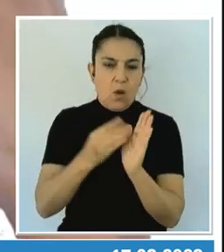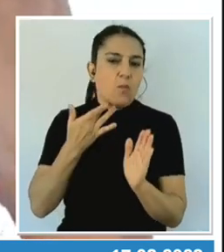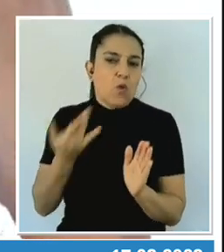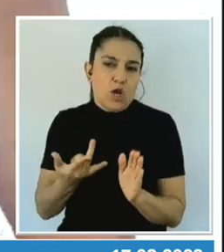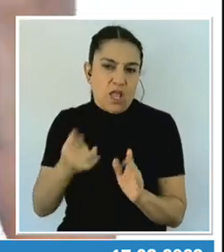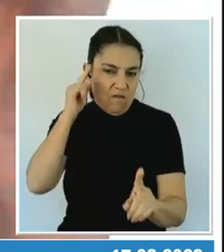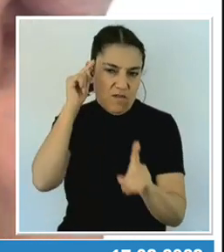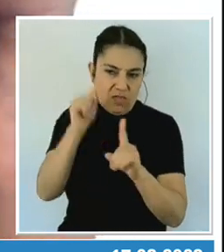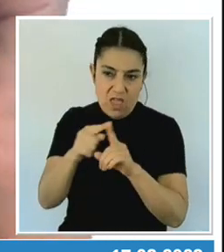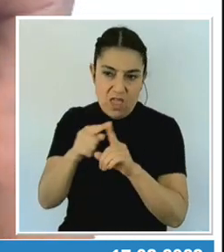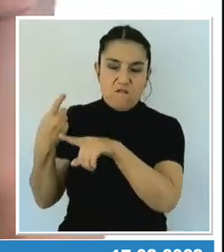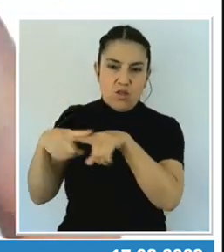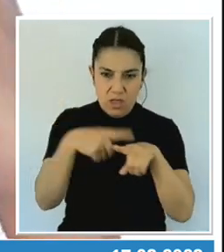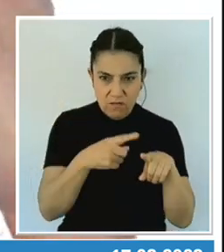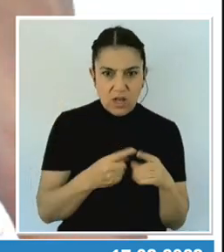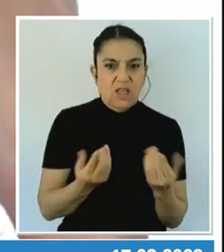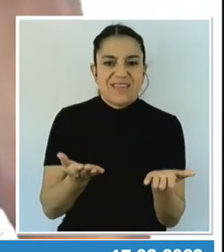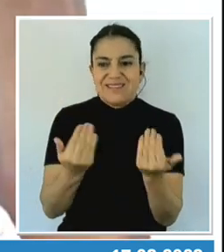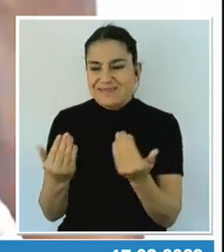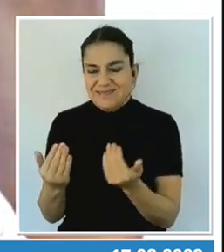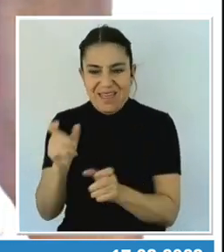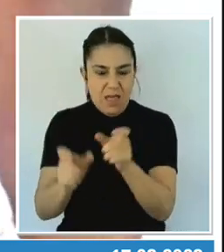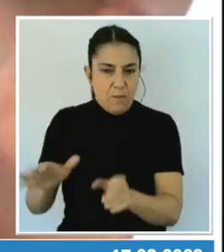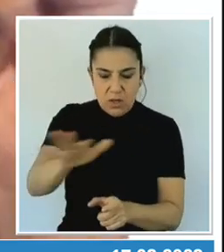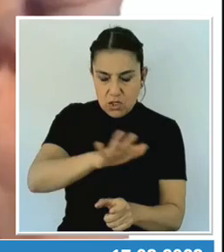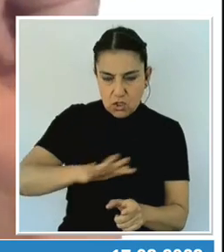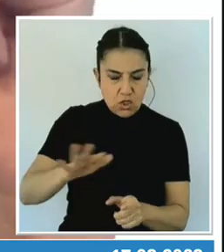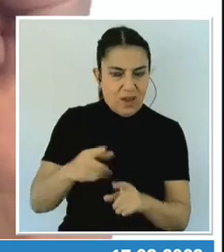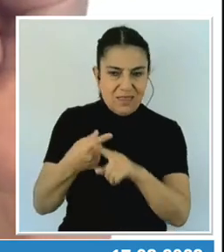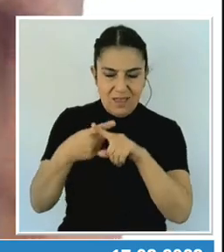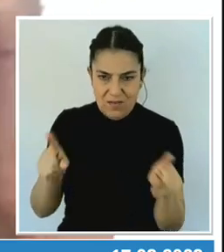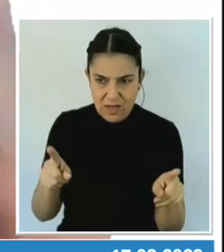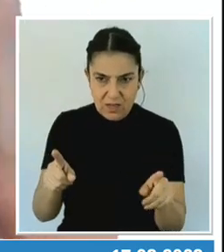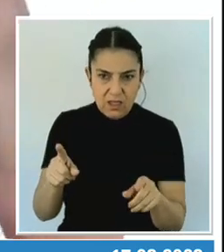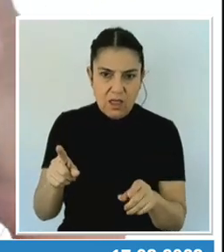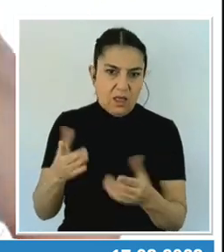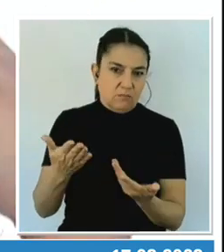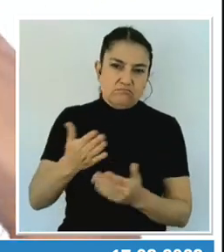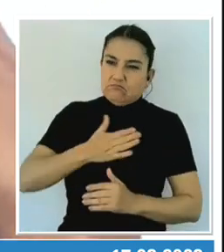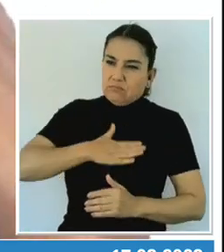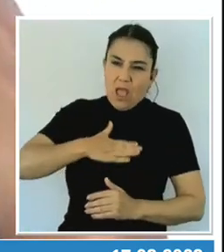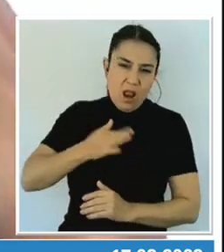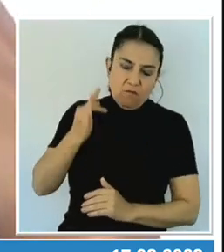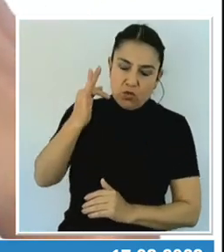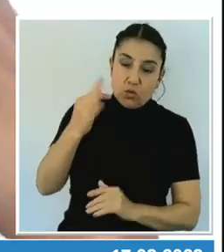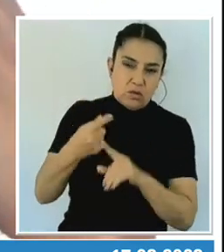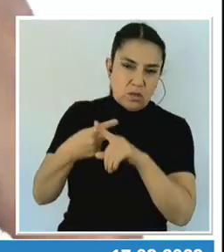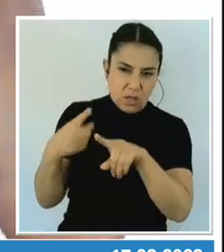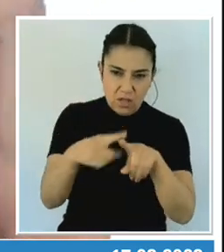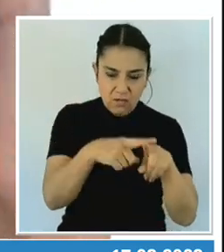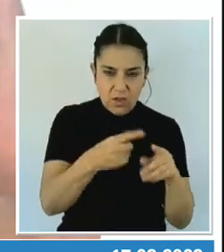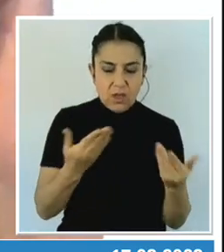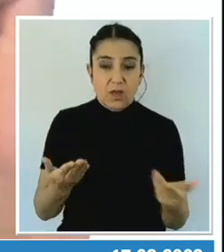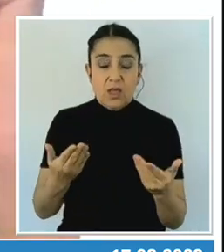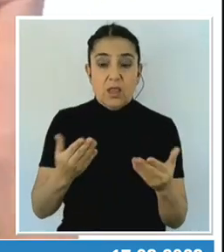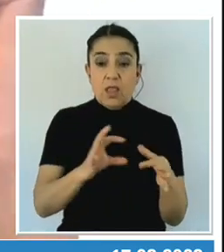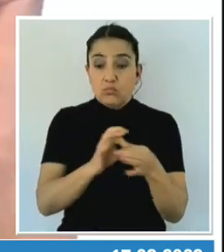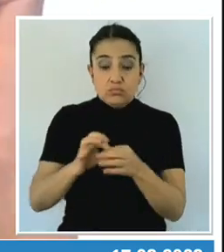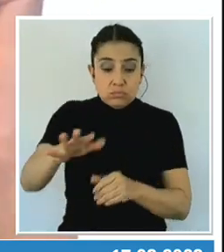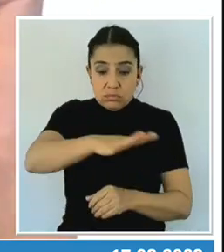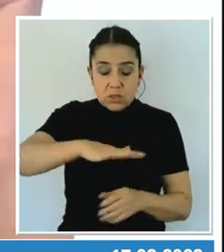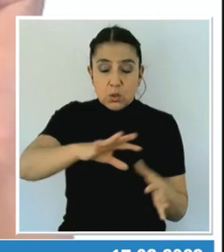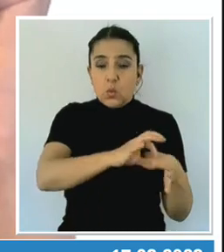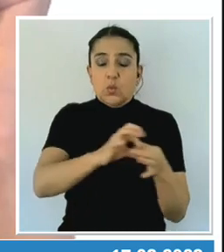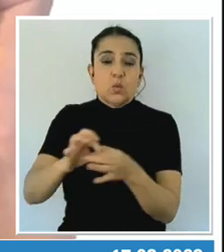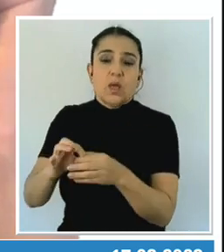necesidades sociales distintas y expectativas también distintas, y muchas veces por ese solo hecho, entonces entran